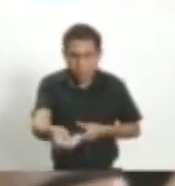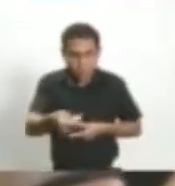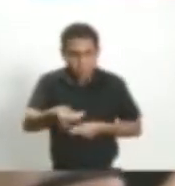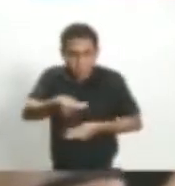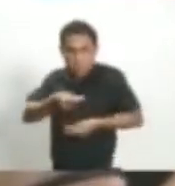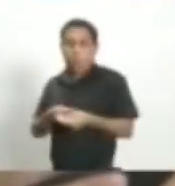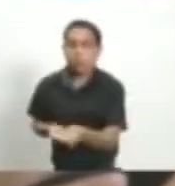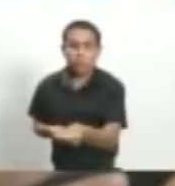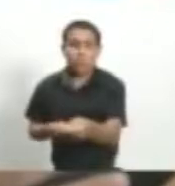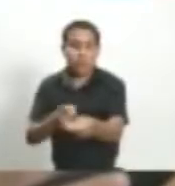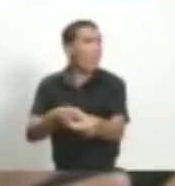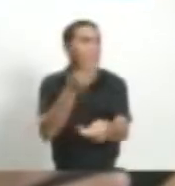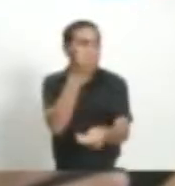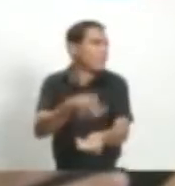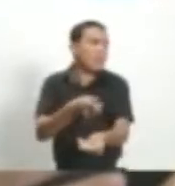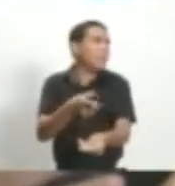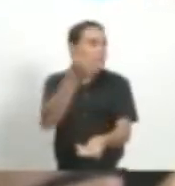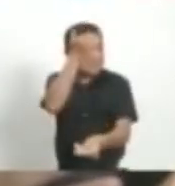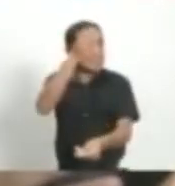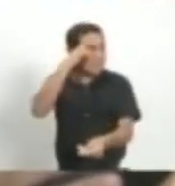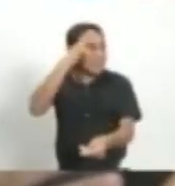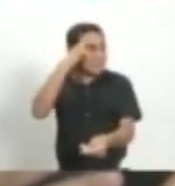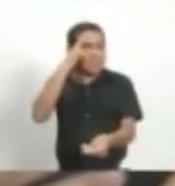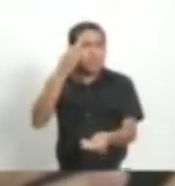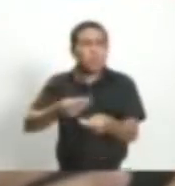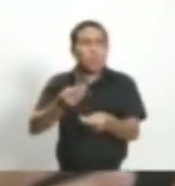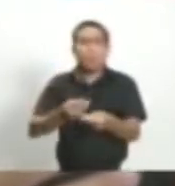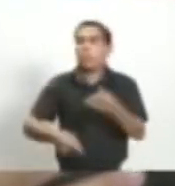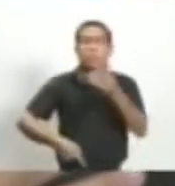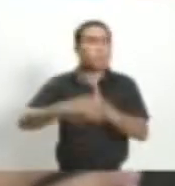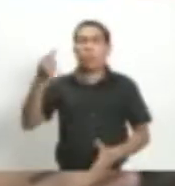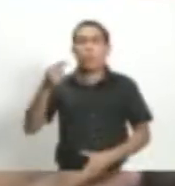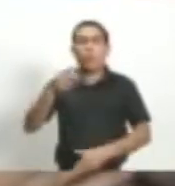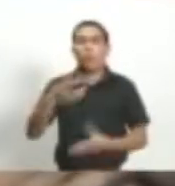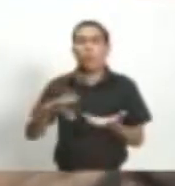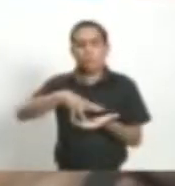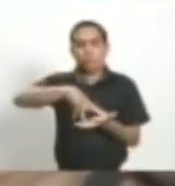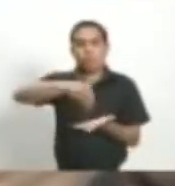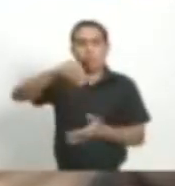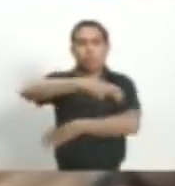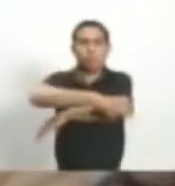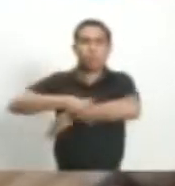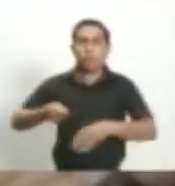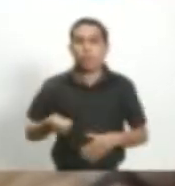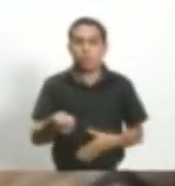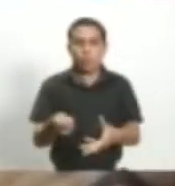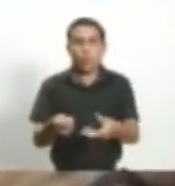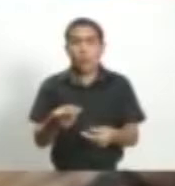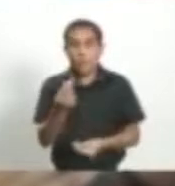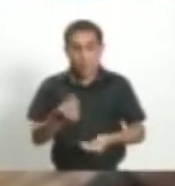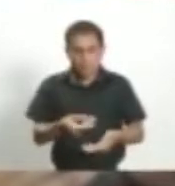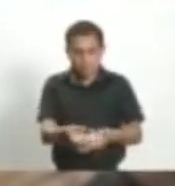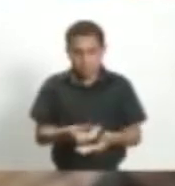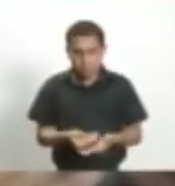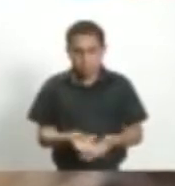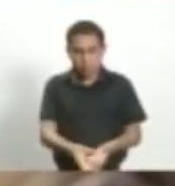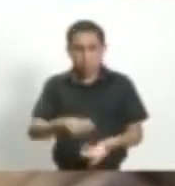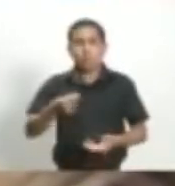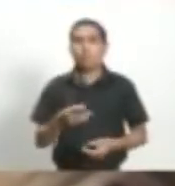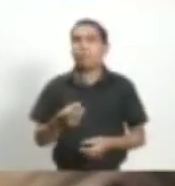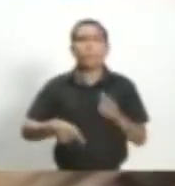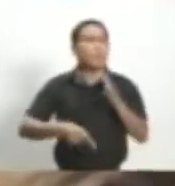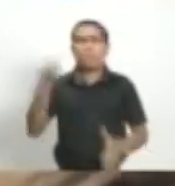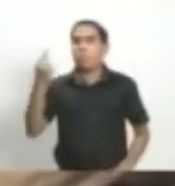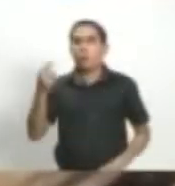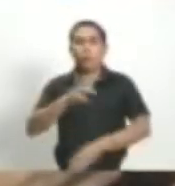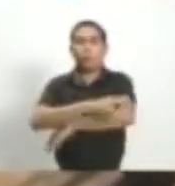clave y posterior inician el proceso de sacar el dinero. Este proceso lo realizan